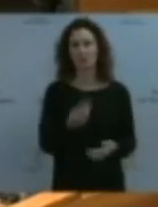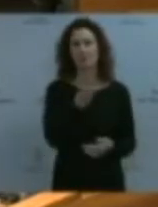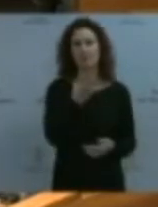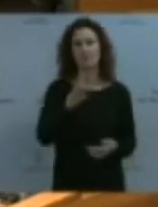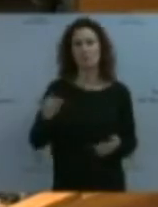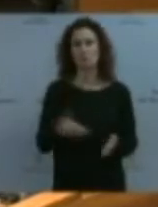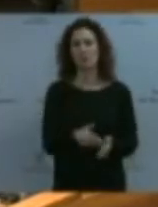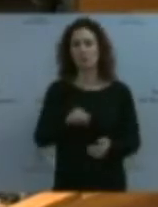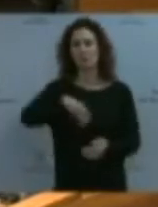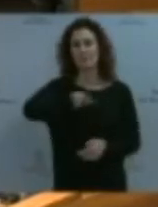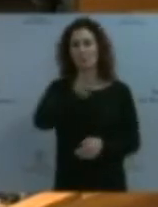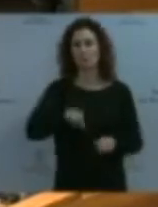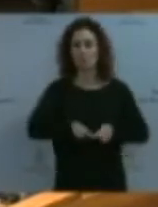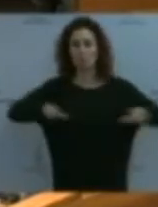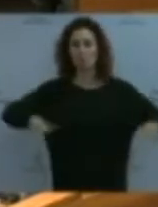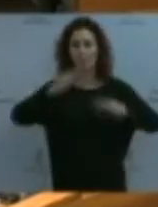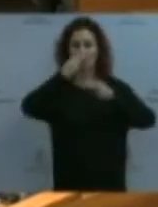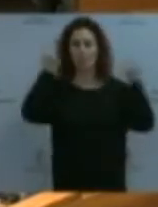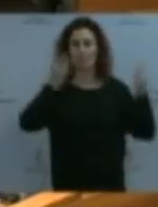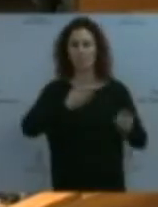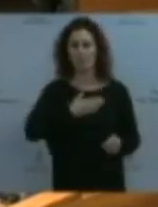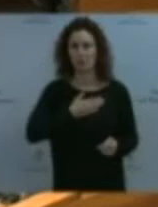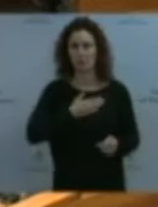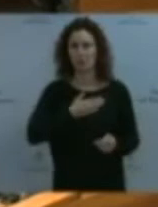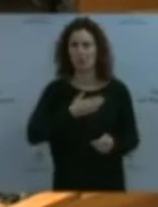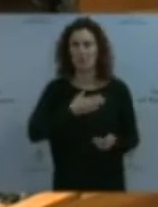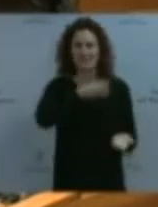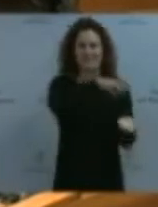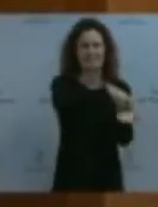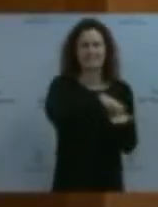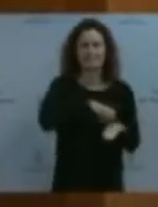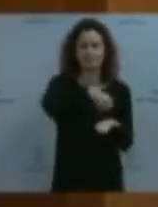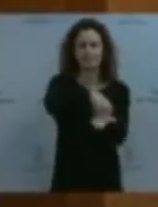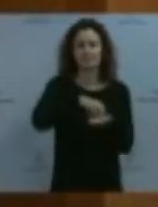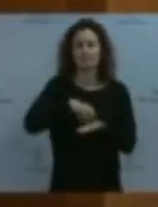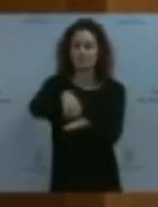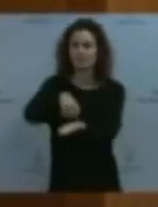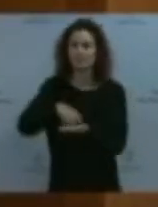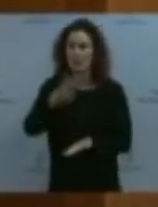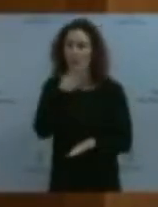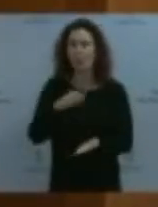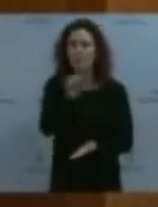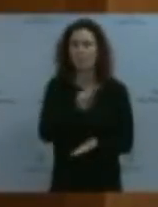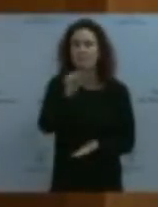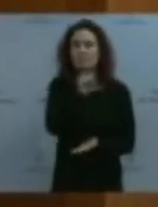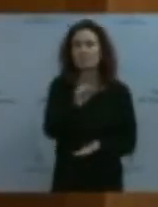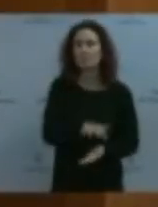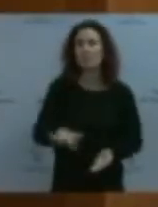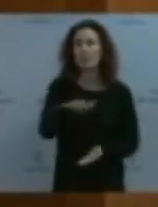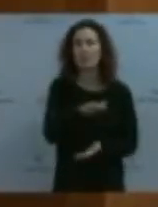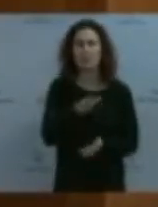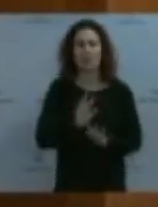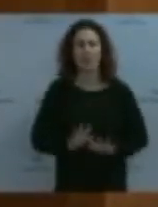pública, con cientos de viviendas en un paraje natural incomparable, están sufriendo una muerte lenta y silenciosa, con un nivel de